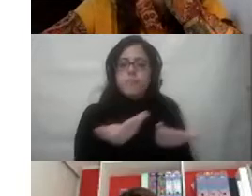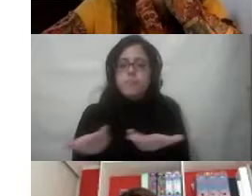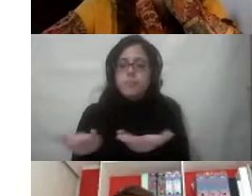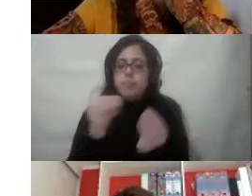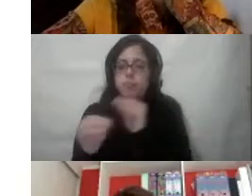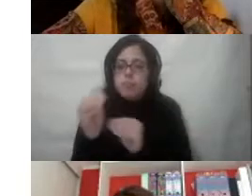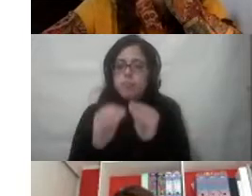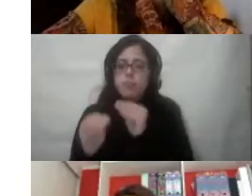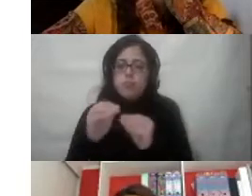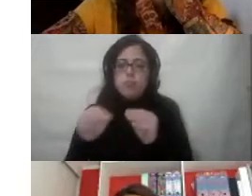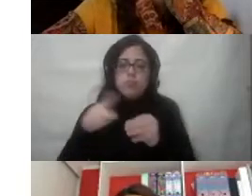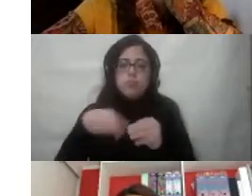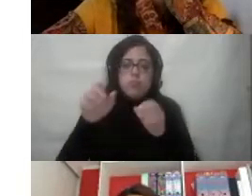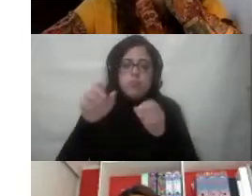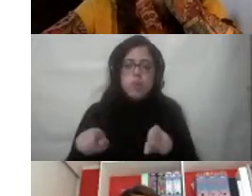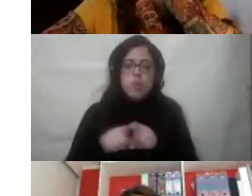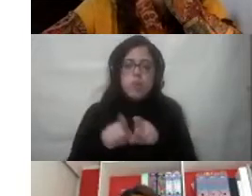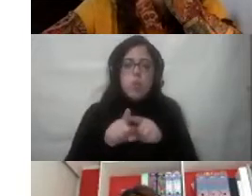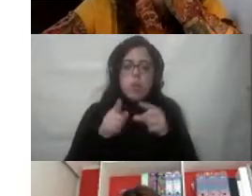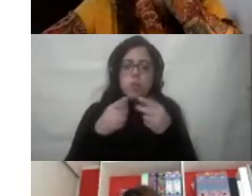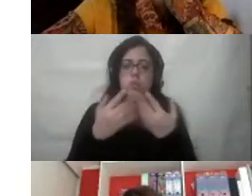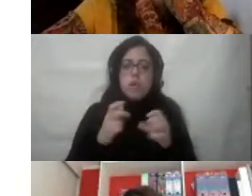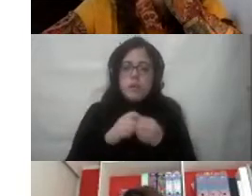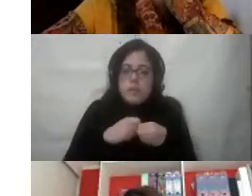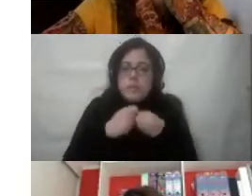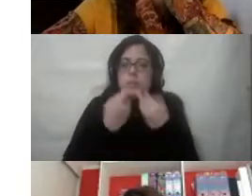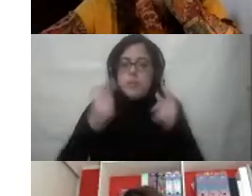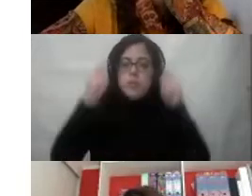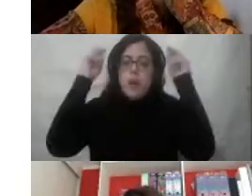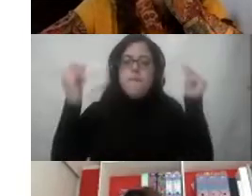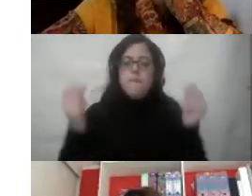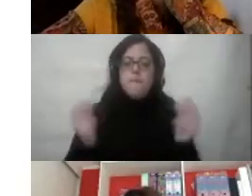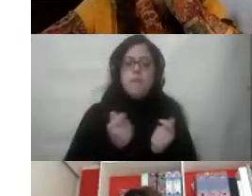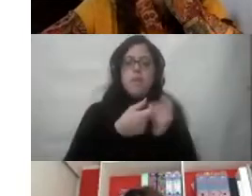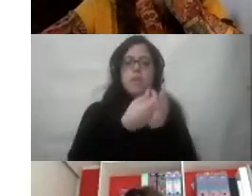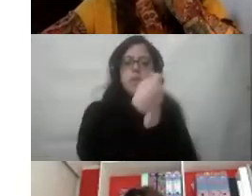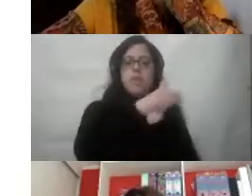puedan explicitar los estudiantes los conocimientos, las habilidades, las destrezas de evaluar.